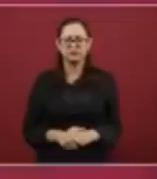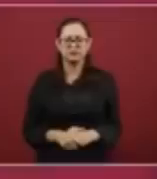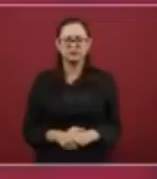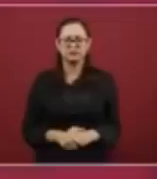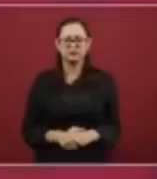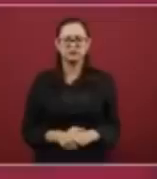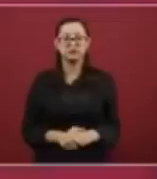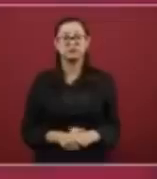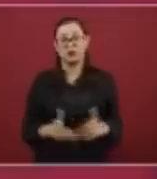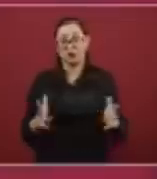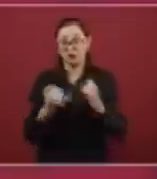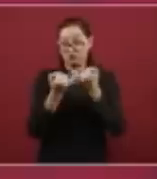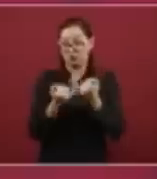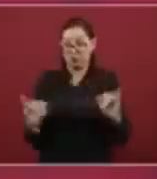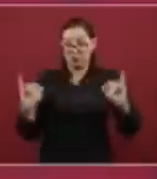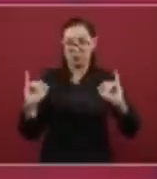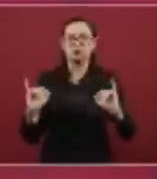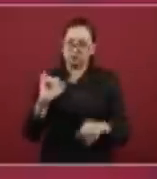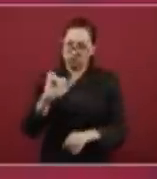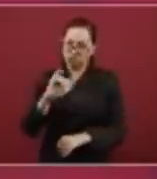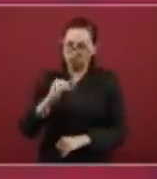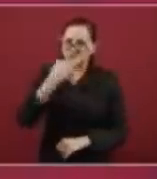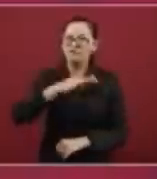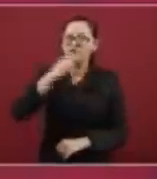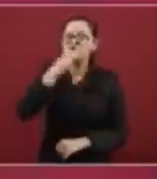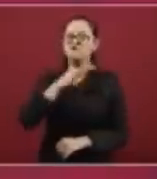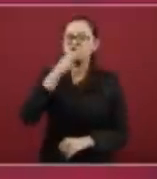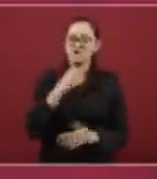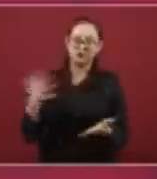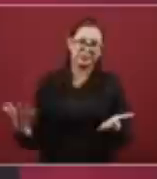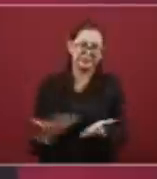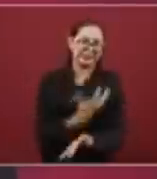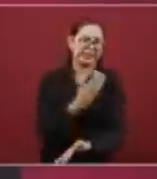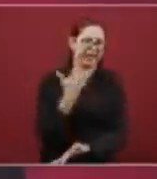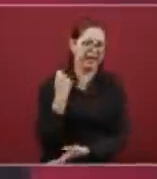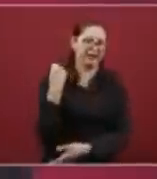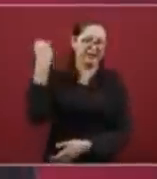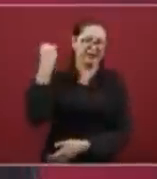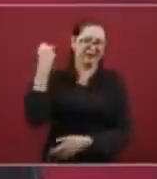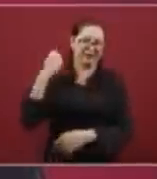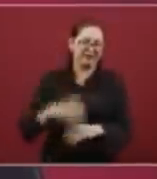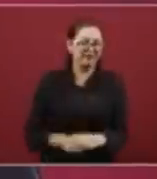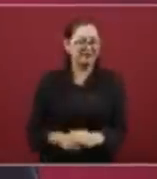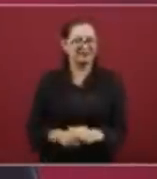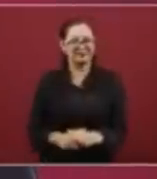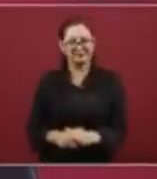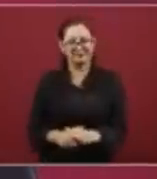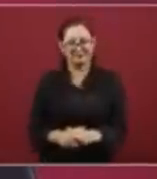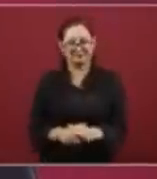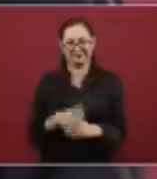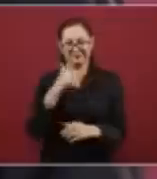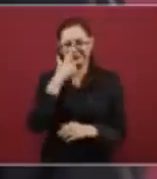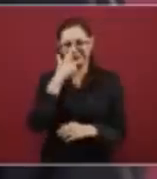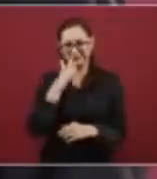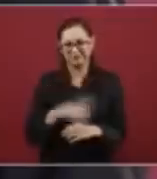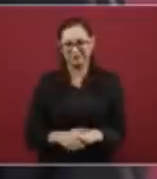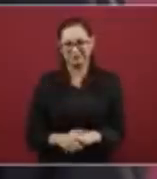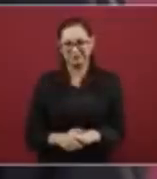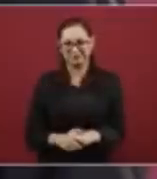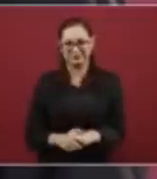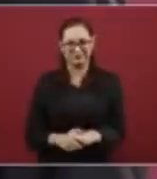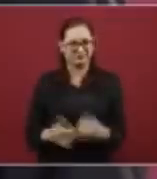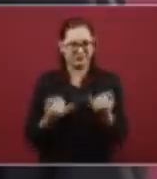nuestra independencia y se logró la independencia gracias a dos